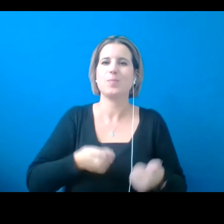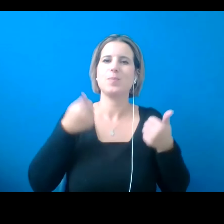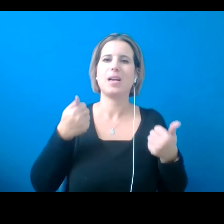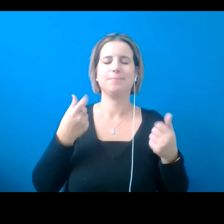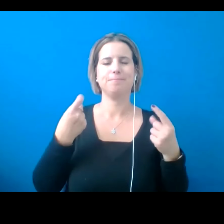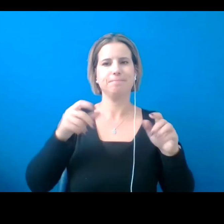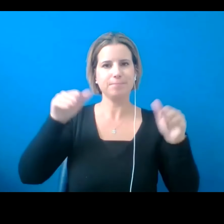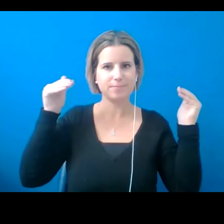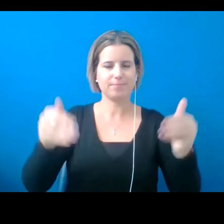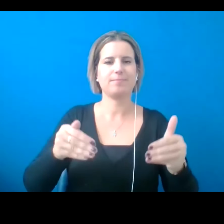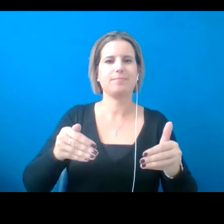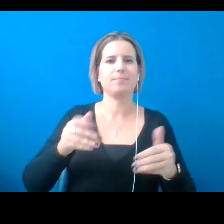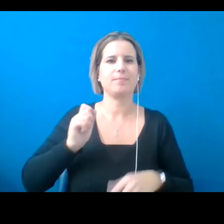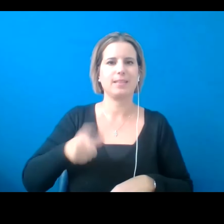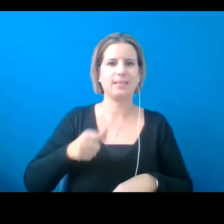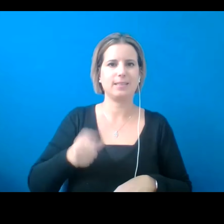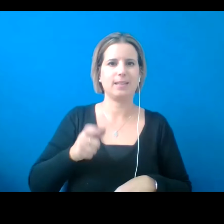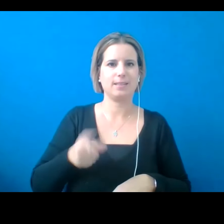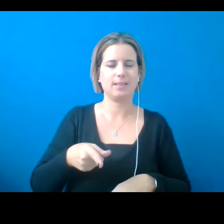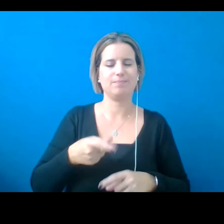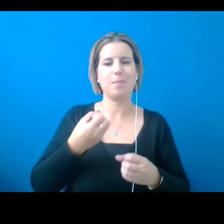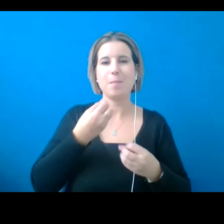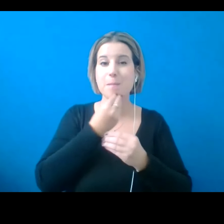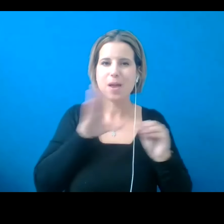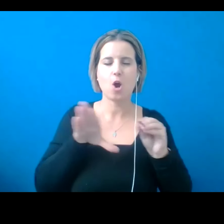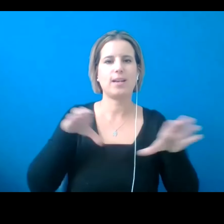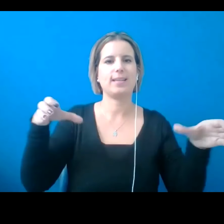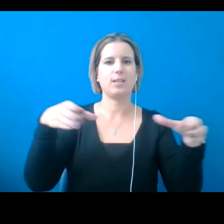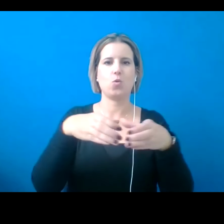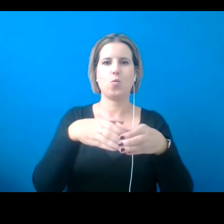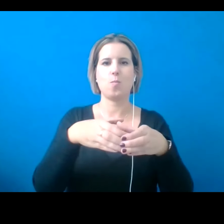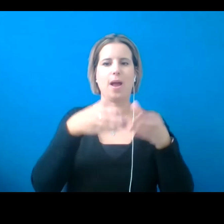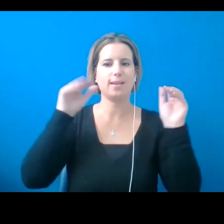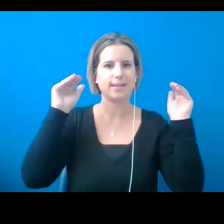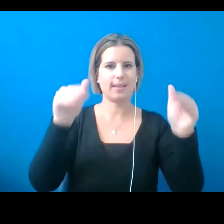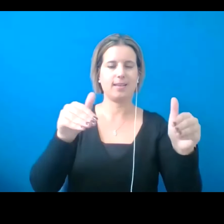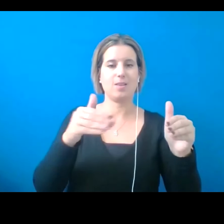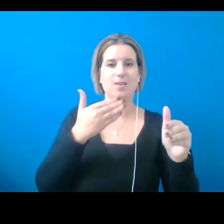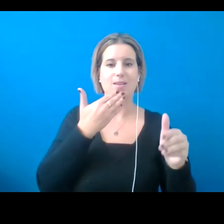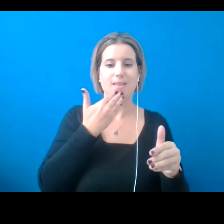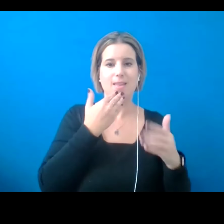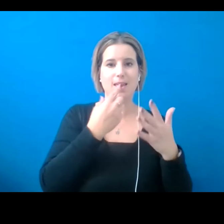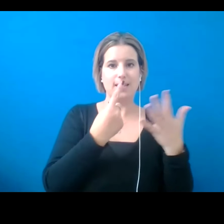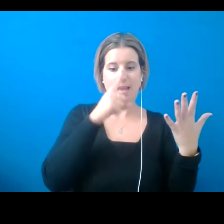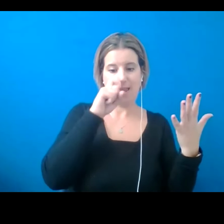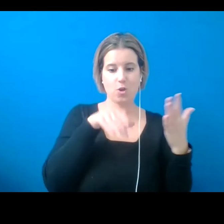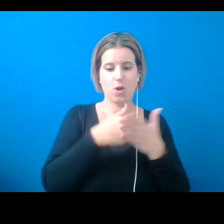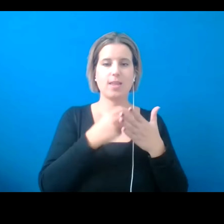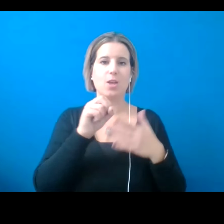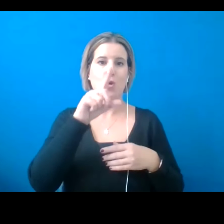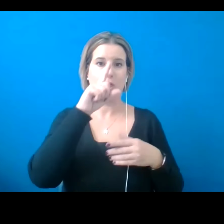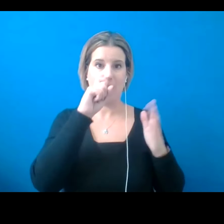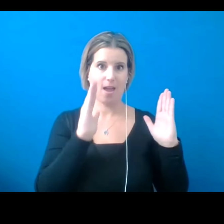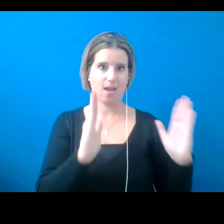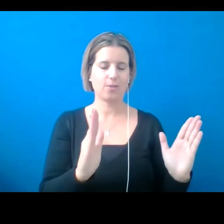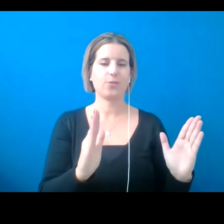la guía es las intervenciones grupales en el caso de los niños desde los 6 hasta los 12 años en este momento